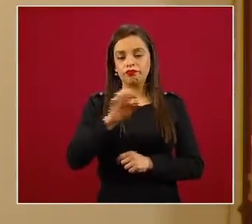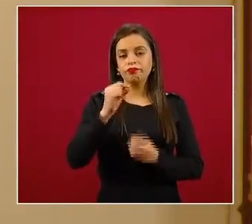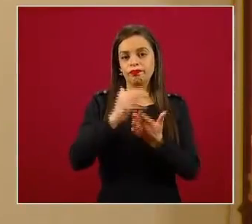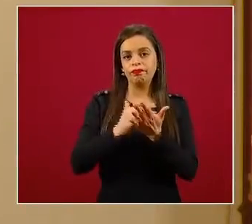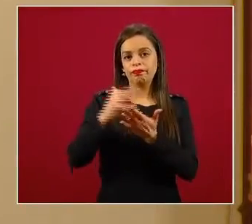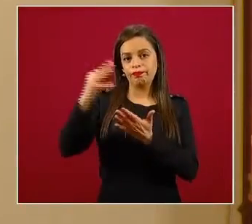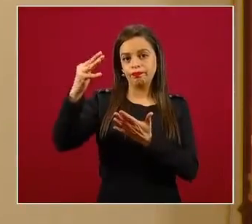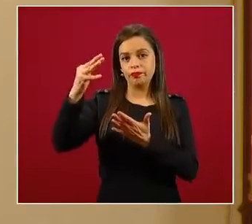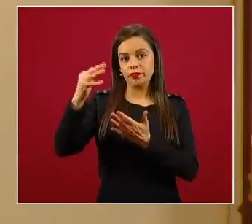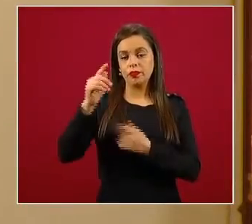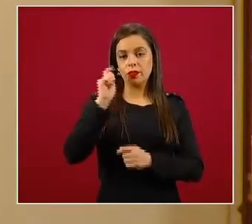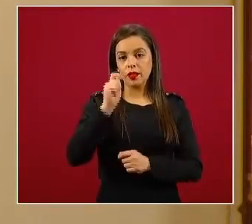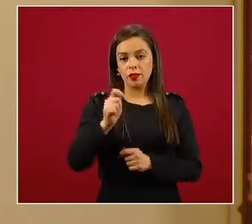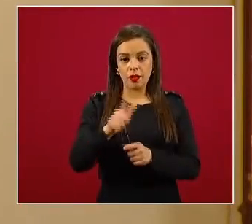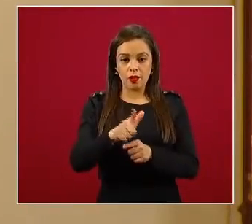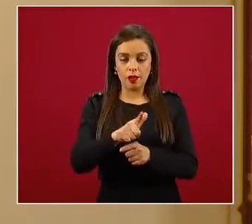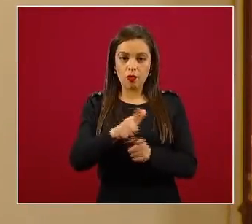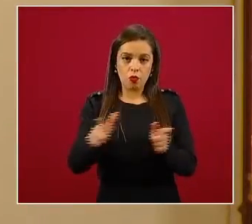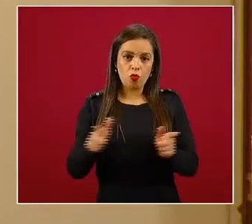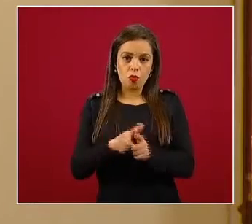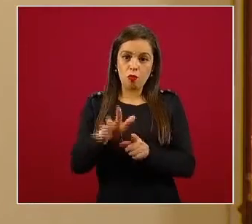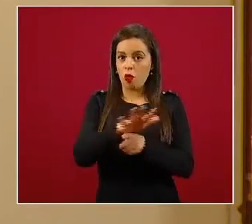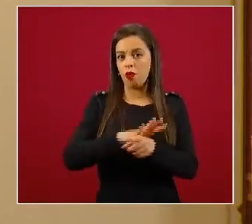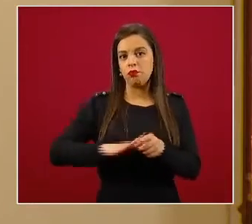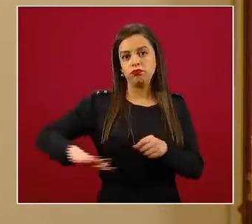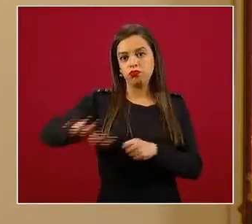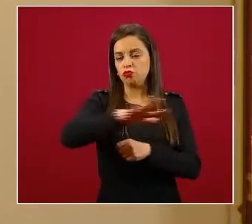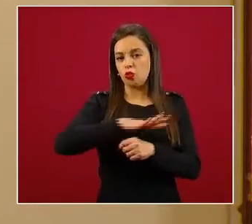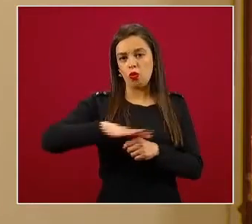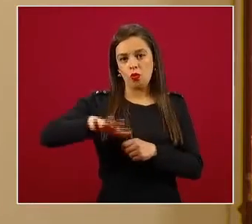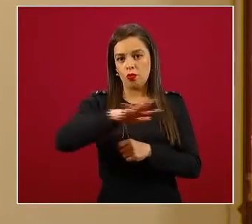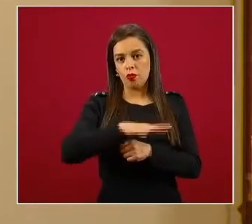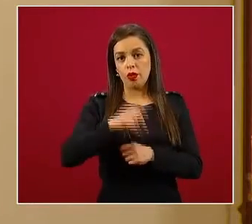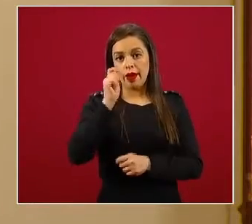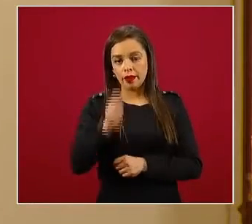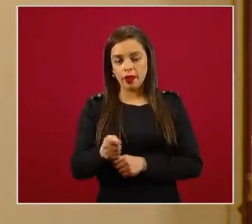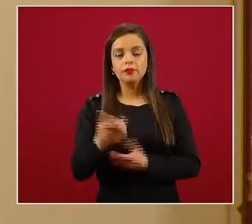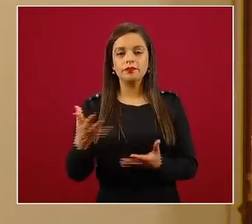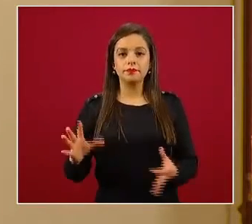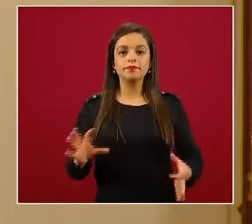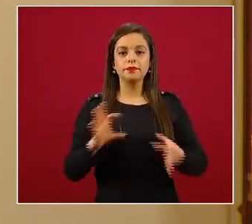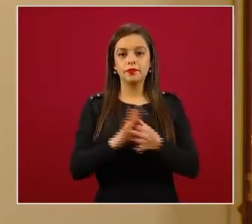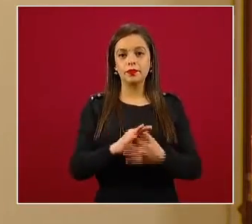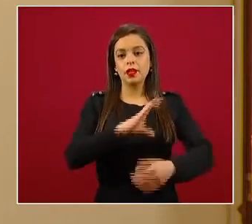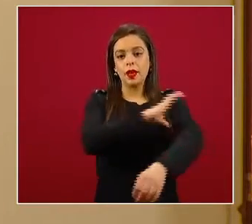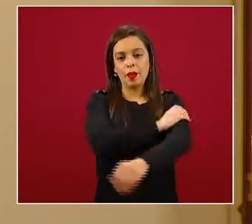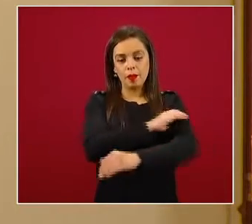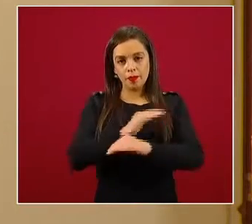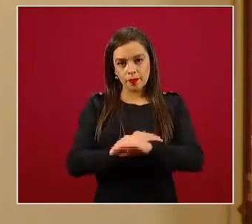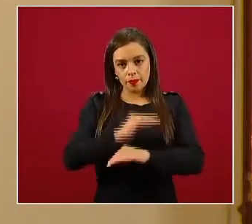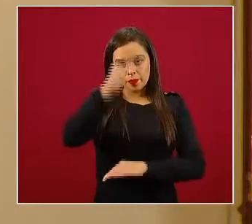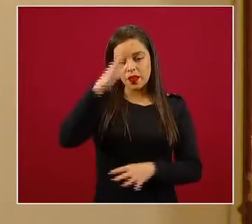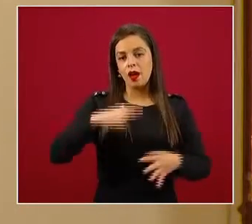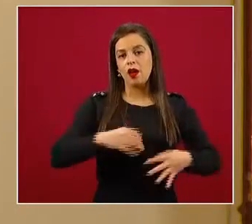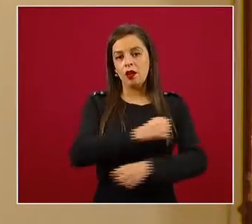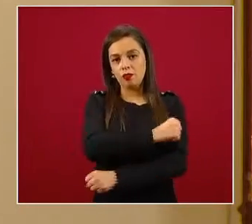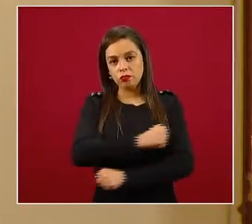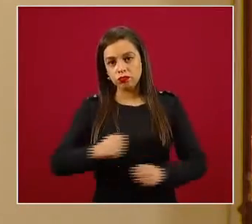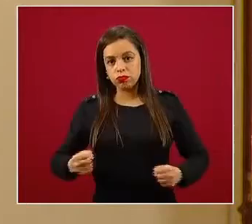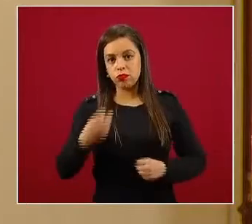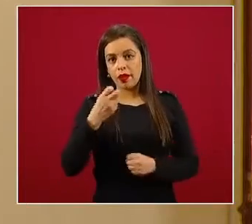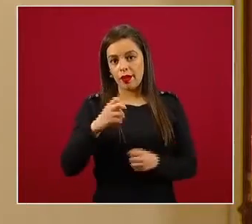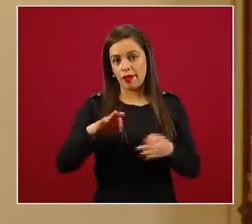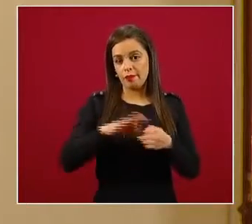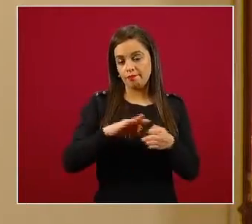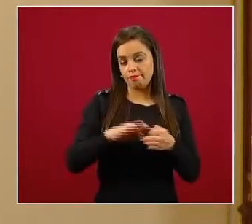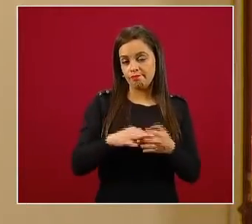veíamos en población general. O sea, llegan, en el caso de la hipertensión, en el caso de la obesidad, llegan a acercarse a números